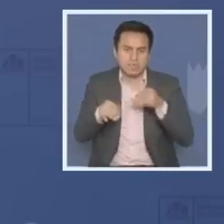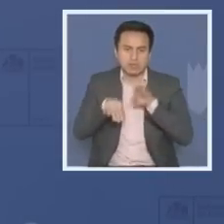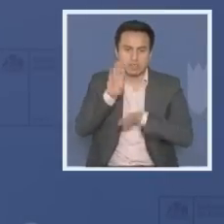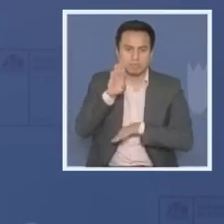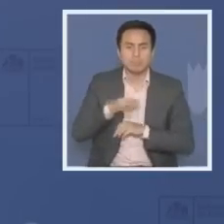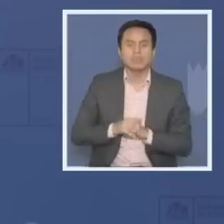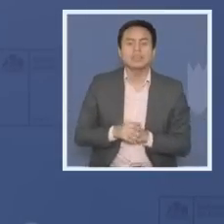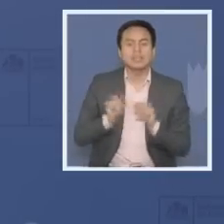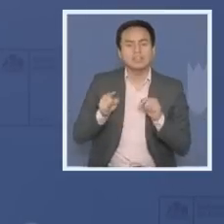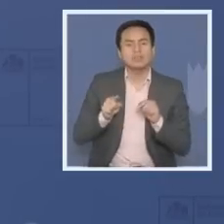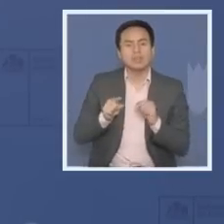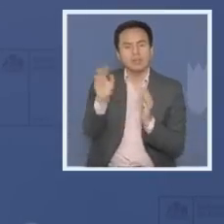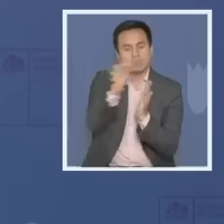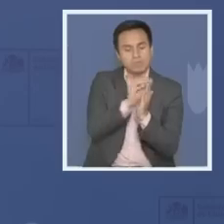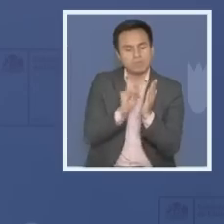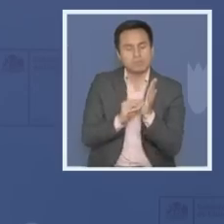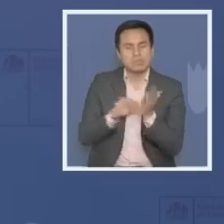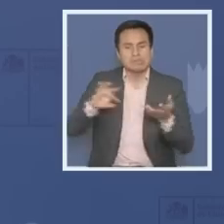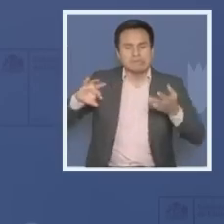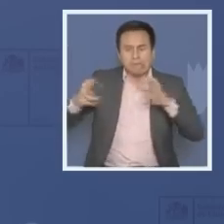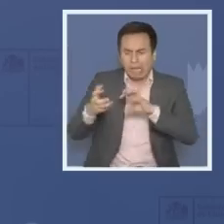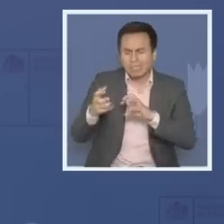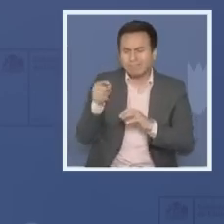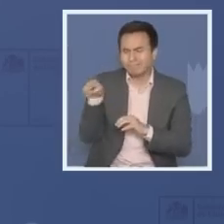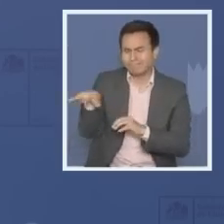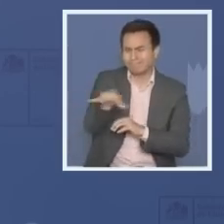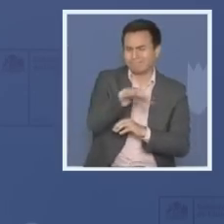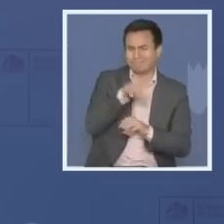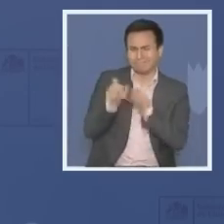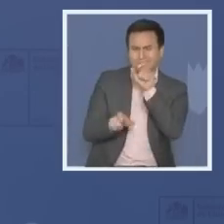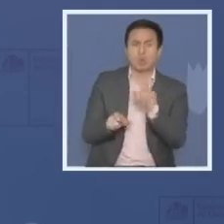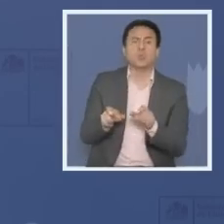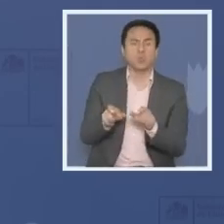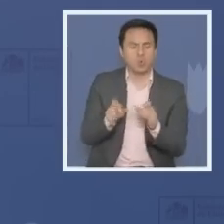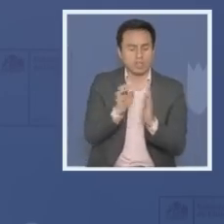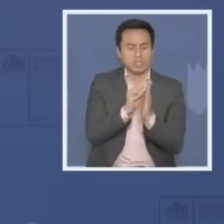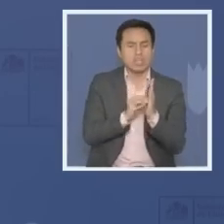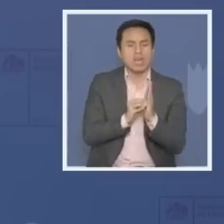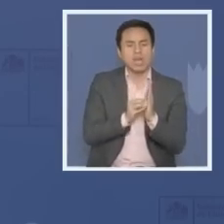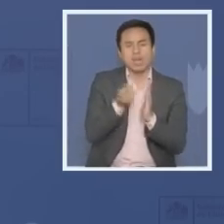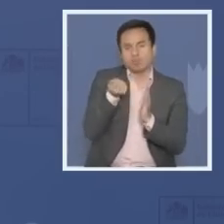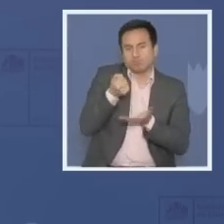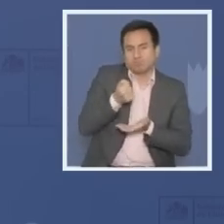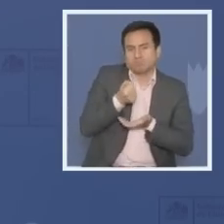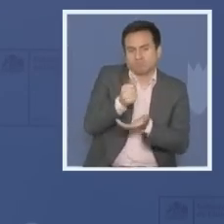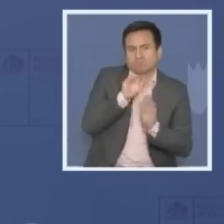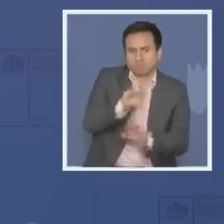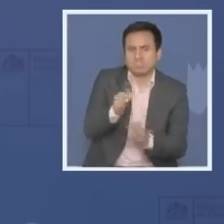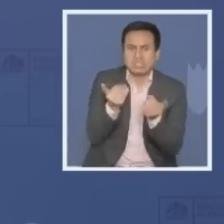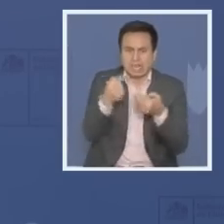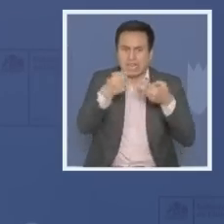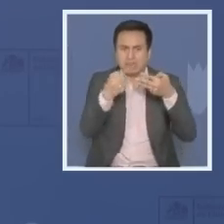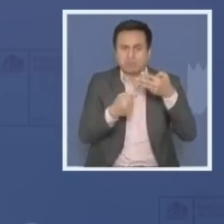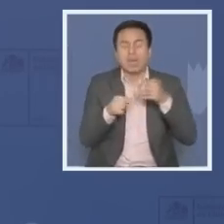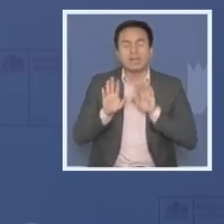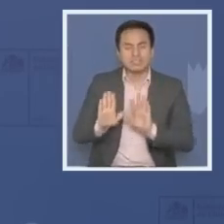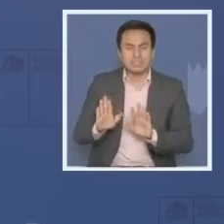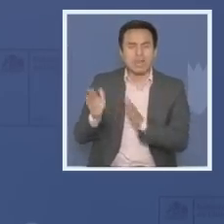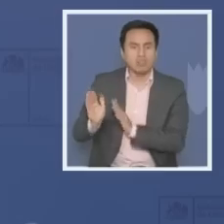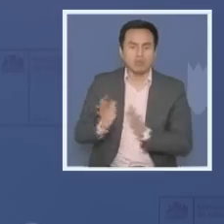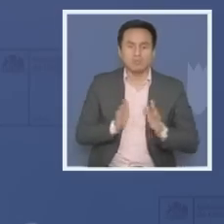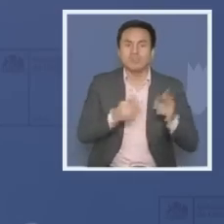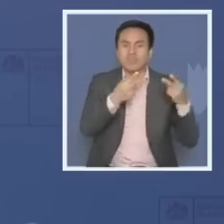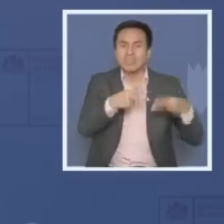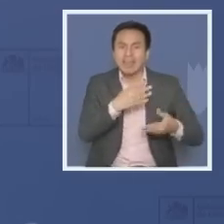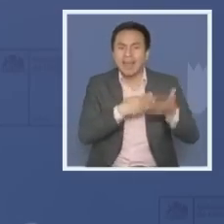seguridad. Y en vista del levantamiento de esos daños y de la evaluación social, es que se asignan los recursos necesarios, ¿no? Esa es la manera en que actuamos en